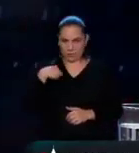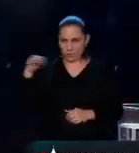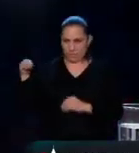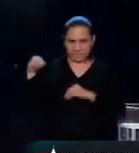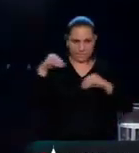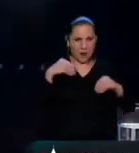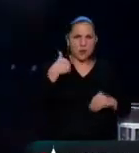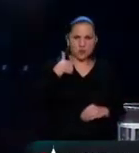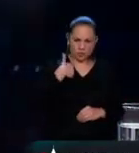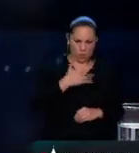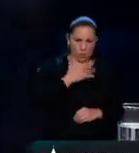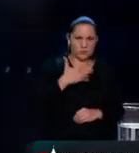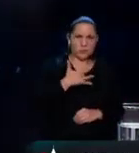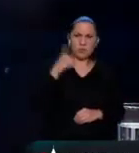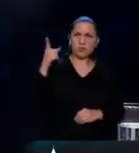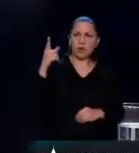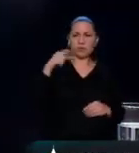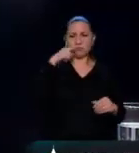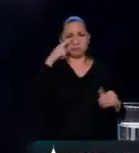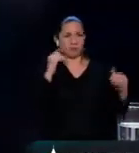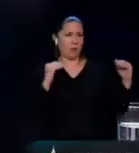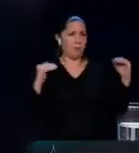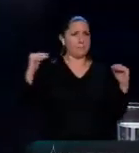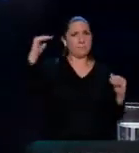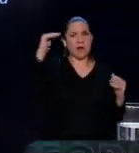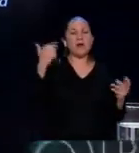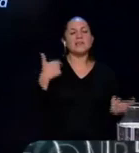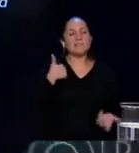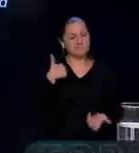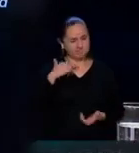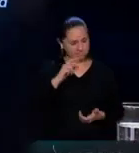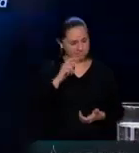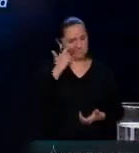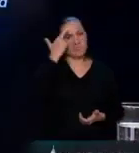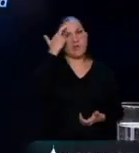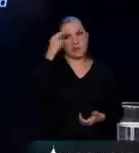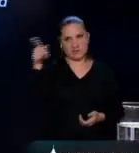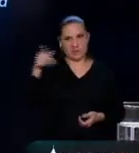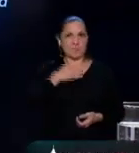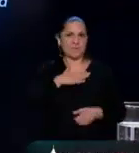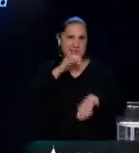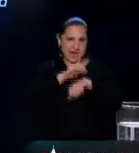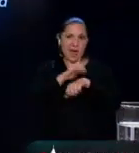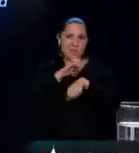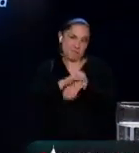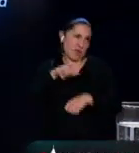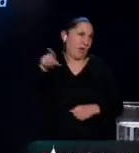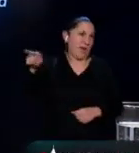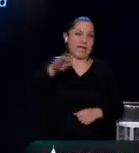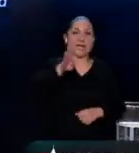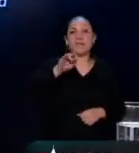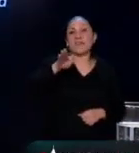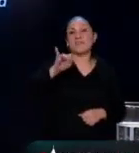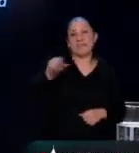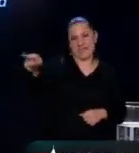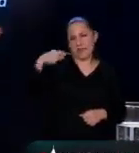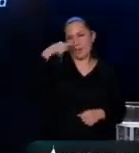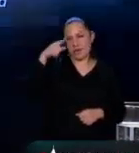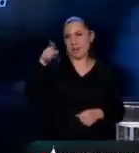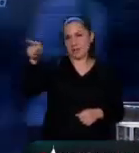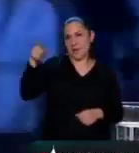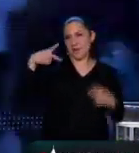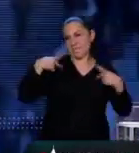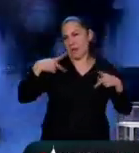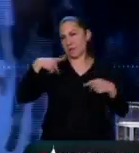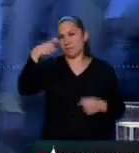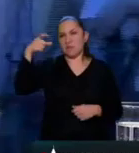vi como un amigo mío, fifí, por resumir rápidamente, que pertenecía a las clases altas, había lastimado a un obrero que estaba haciendo unos